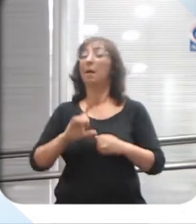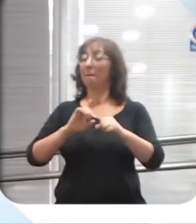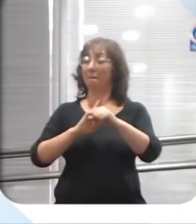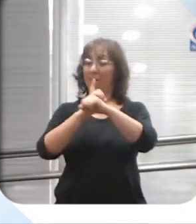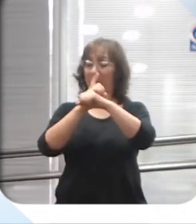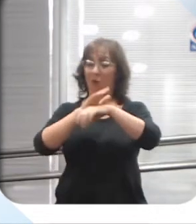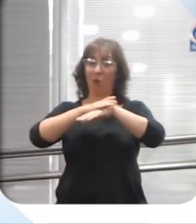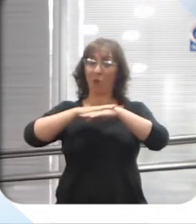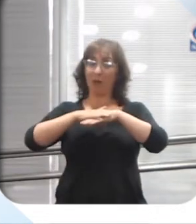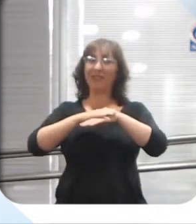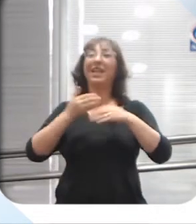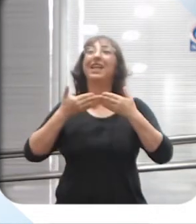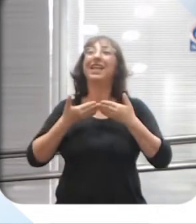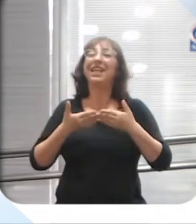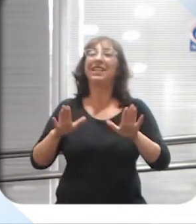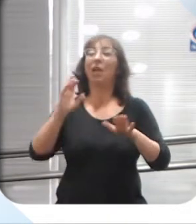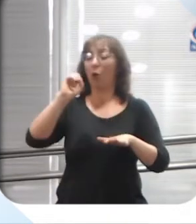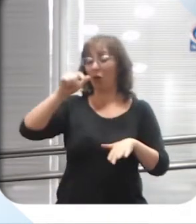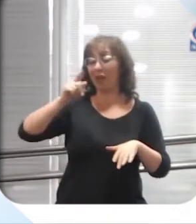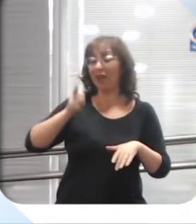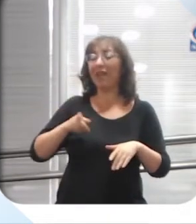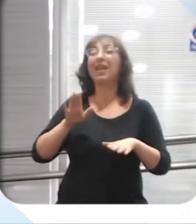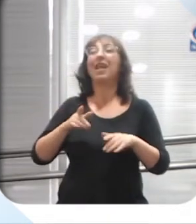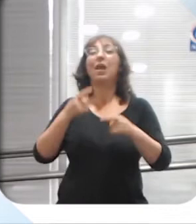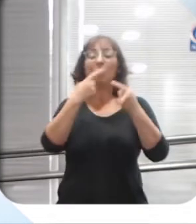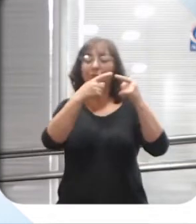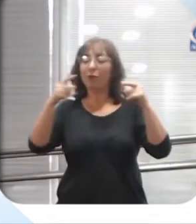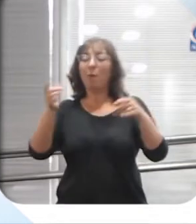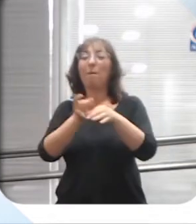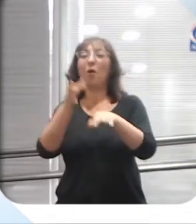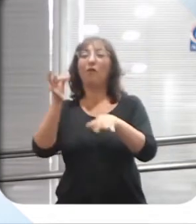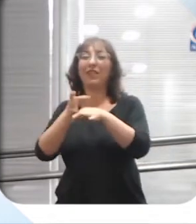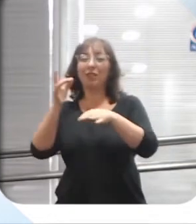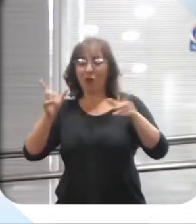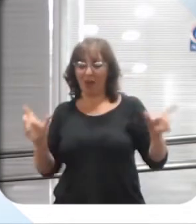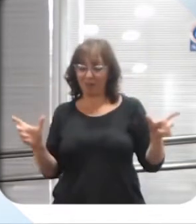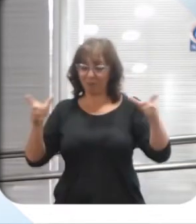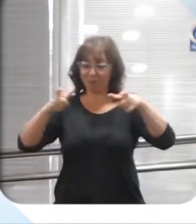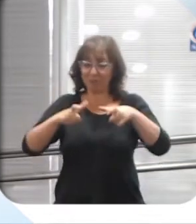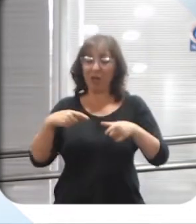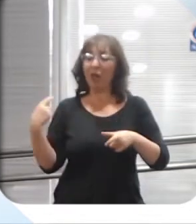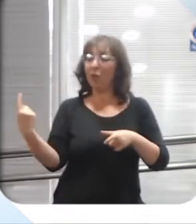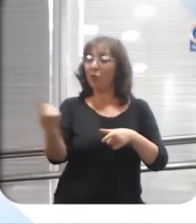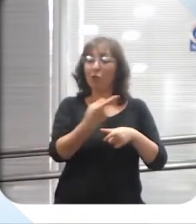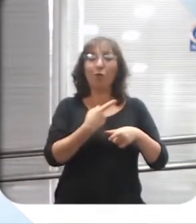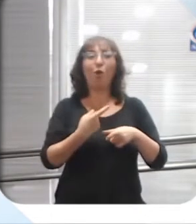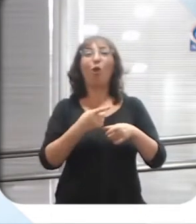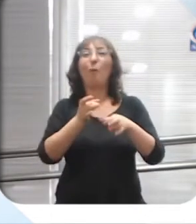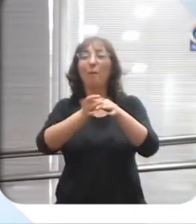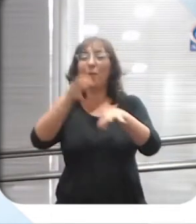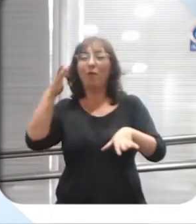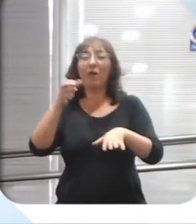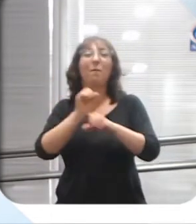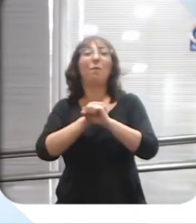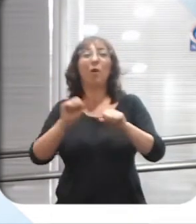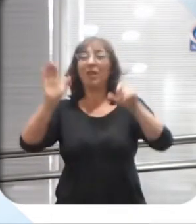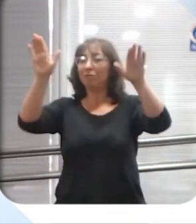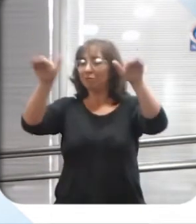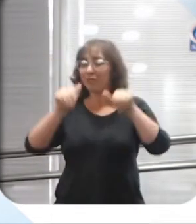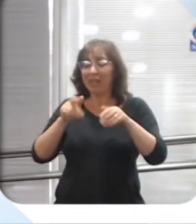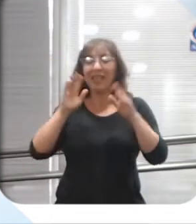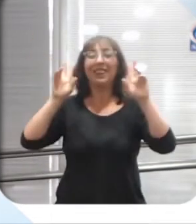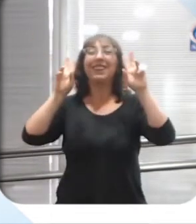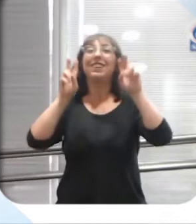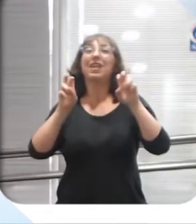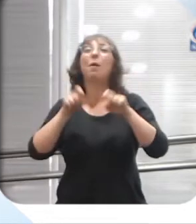principio básico que tiene iniciativas, que es trabajar en la interdisciplina. Nuevamente, convocar a todos los actores que puedan convocar en la